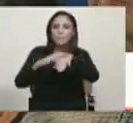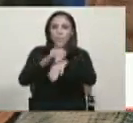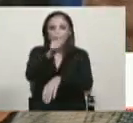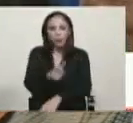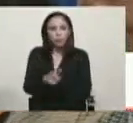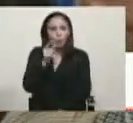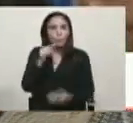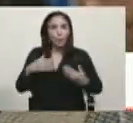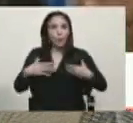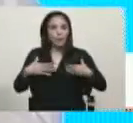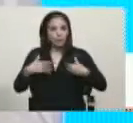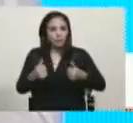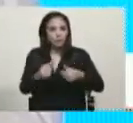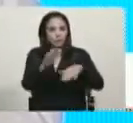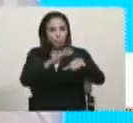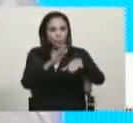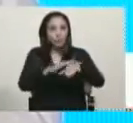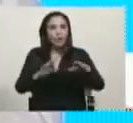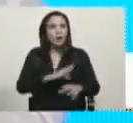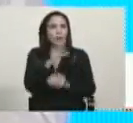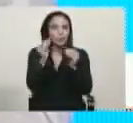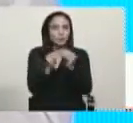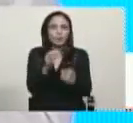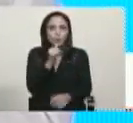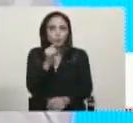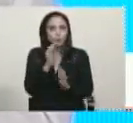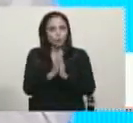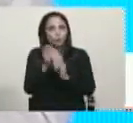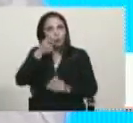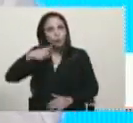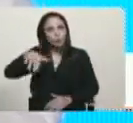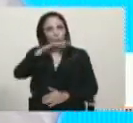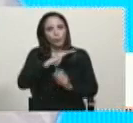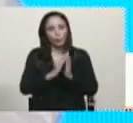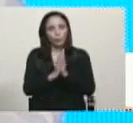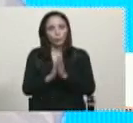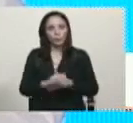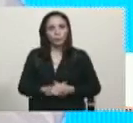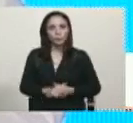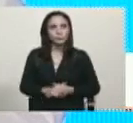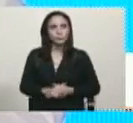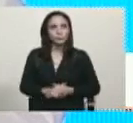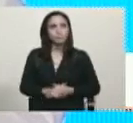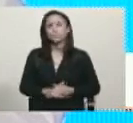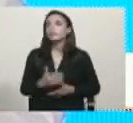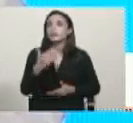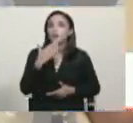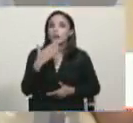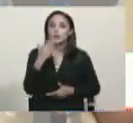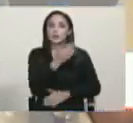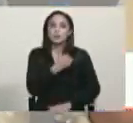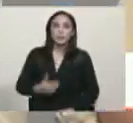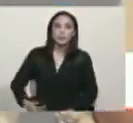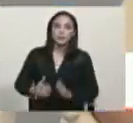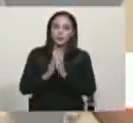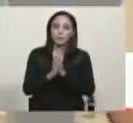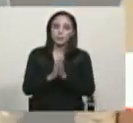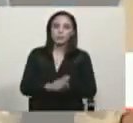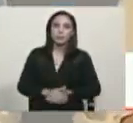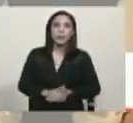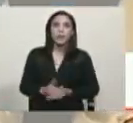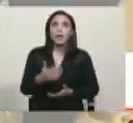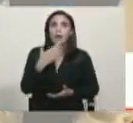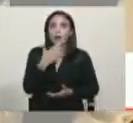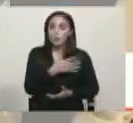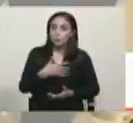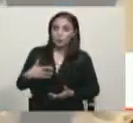doctor Carlos Alvarado, completara la información para nuestro pueblo, por favor. Sí, gracias, presidente. Quería informar también que en